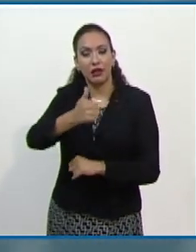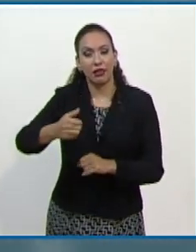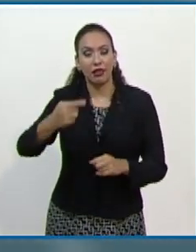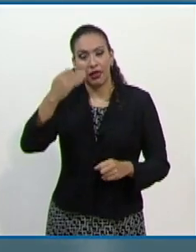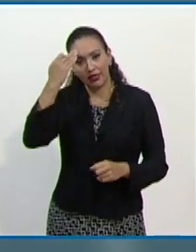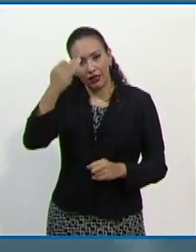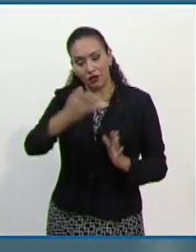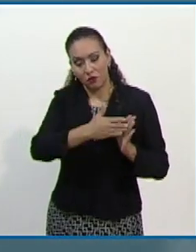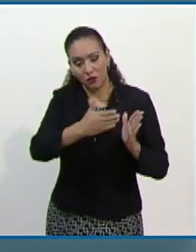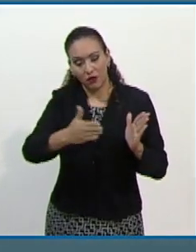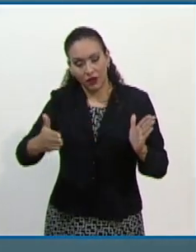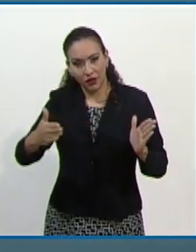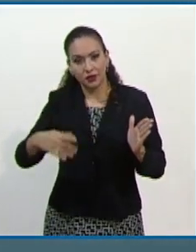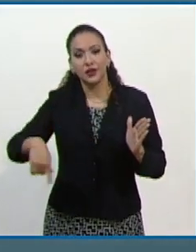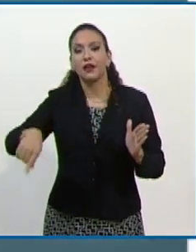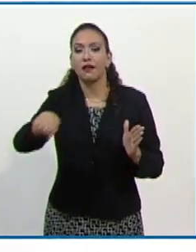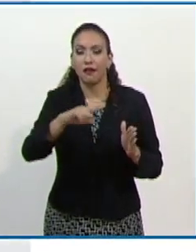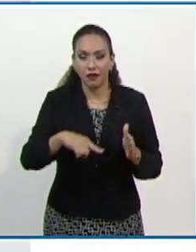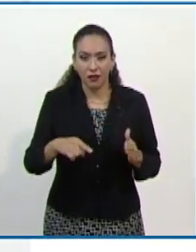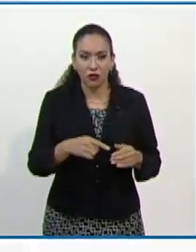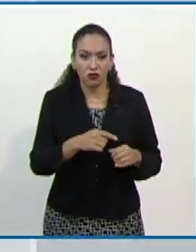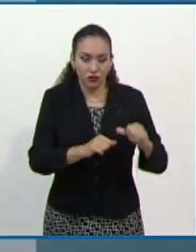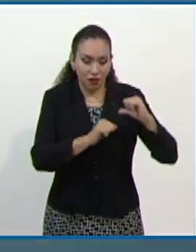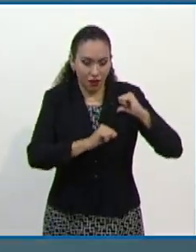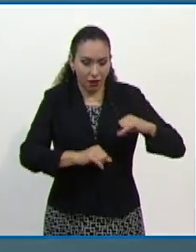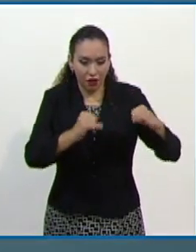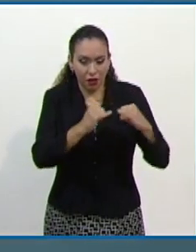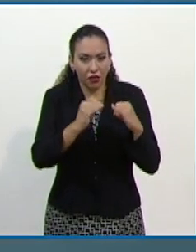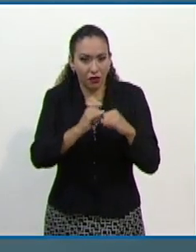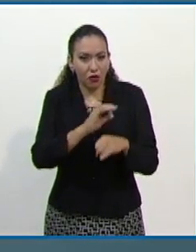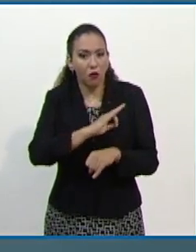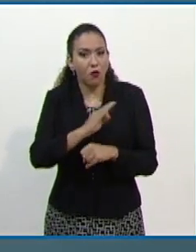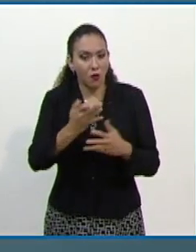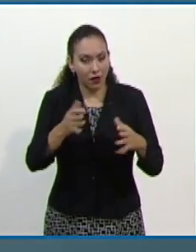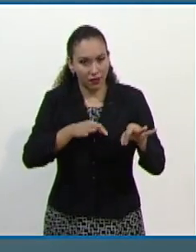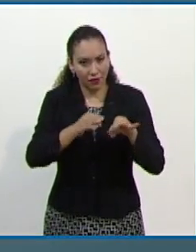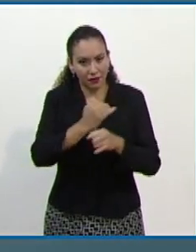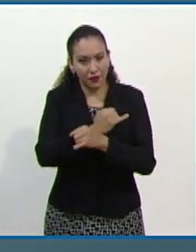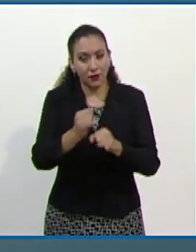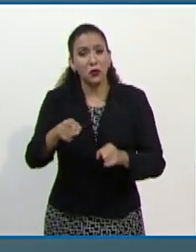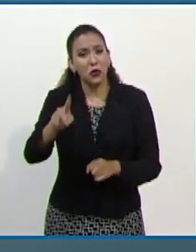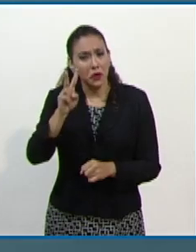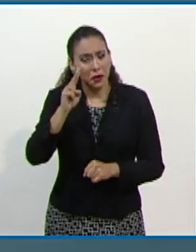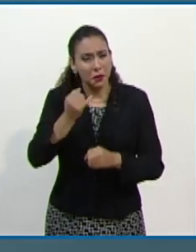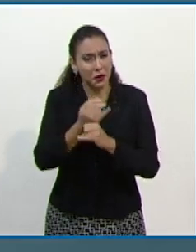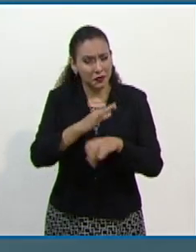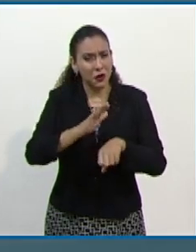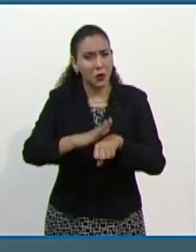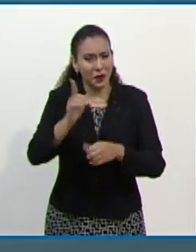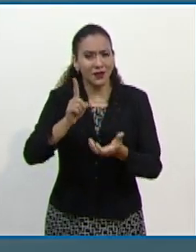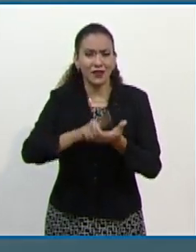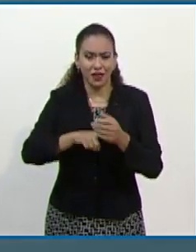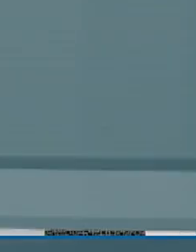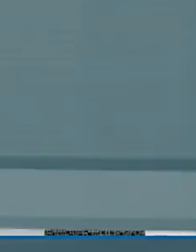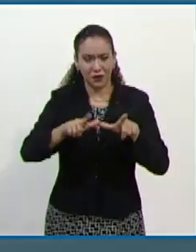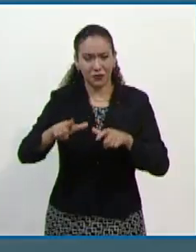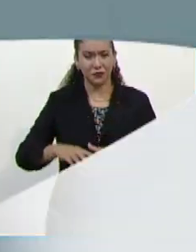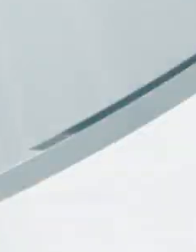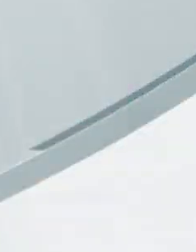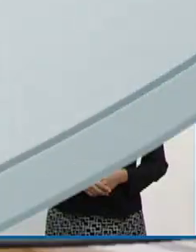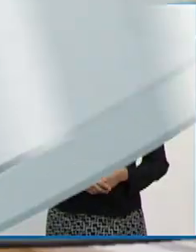de este mes, podcast, cápsulas informativas y más en el sitio web del Consejo de la Judicatura Federal.